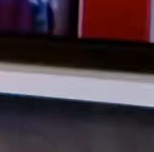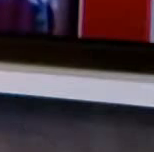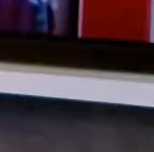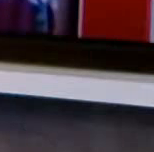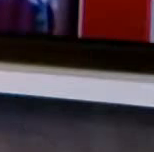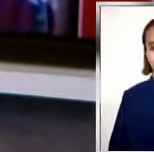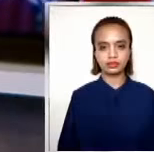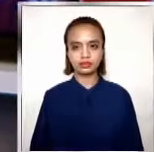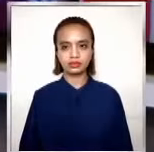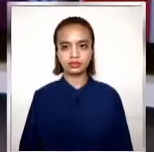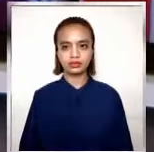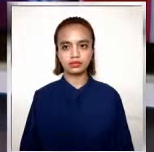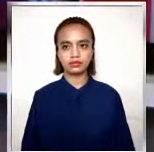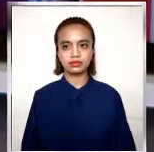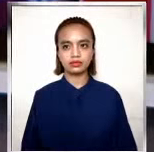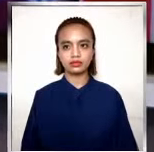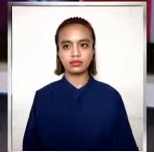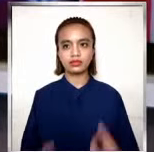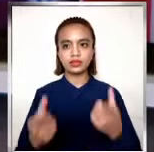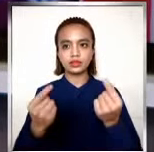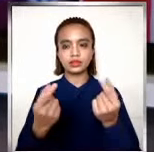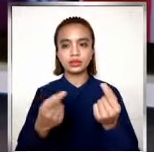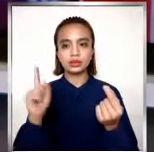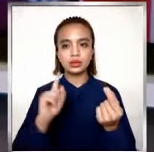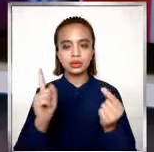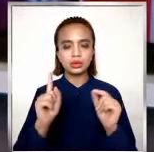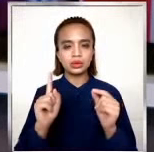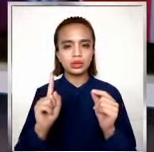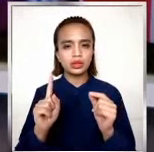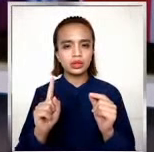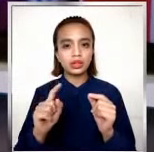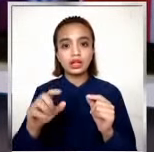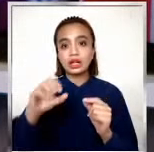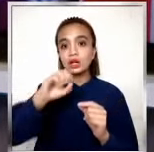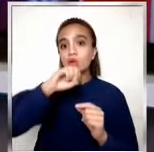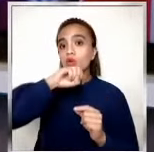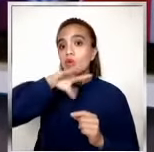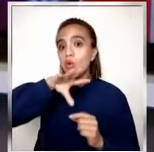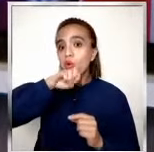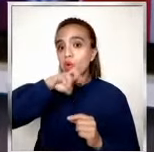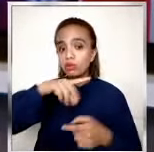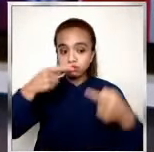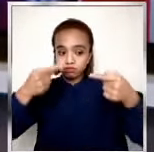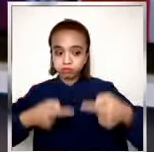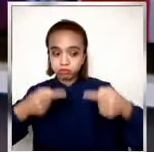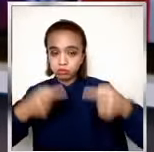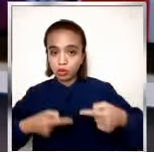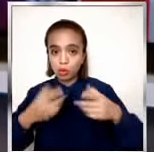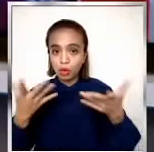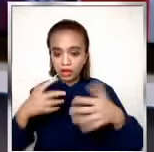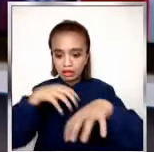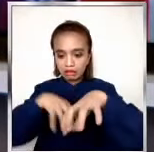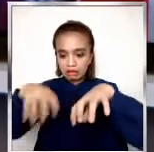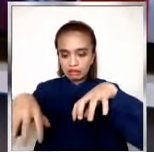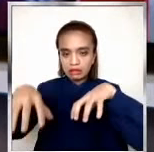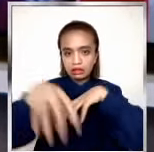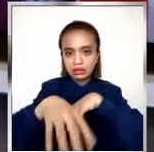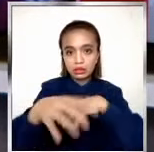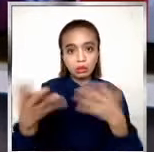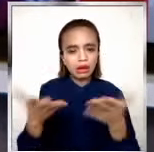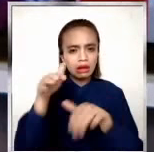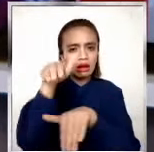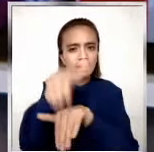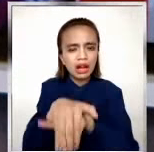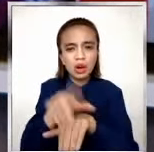Nauwi sa pamamato at panununtok sa isang lola ang away kapitbahay sa Occidental Mindoro. Ang naging mitya ay ang pananaway